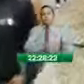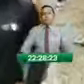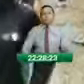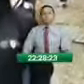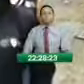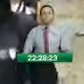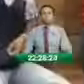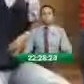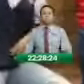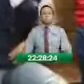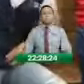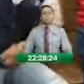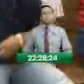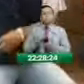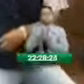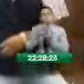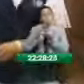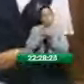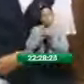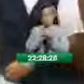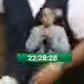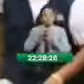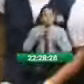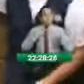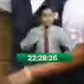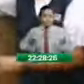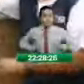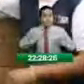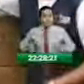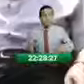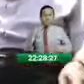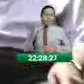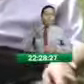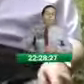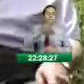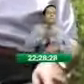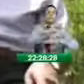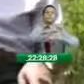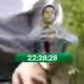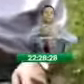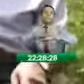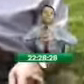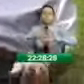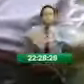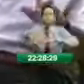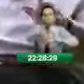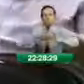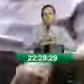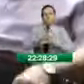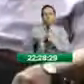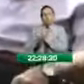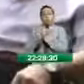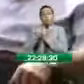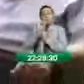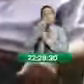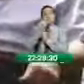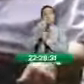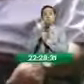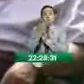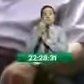En su regreso a la provincia de Guayas, el primer mandatario llegó hasta el recinto La Rosaura, en San Borondón, donde junto a Iván Granda, el titular del MIES, y